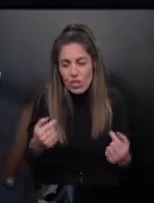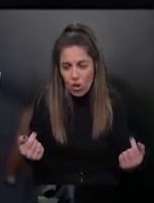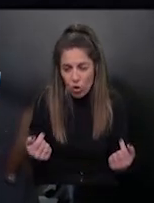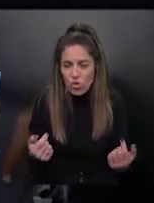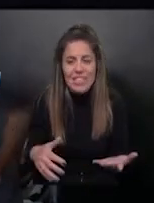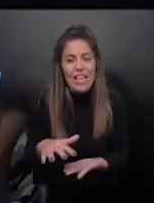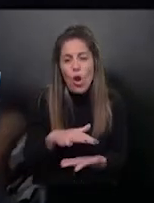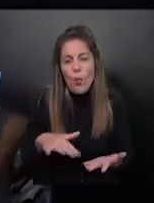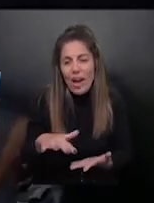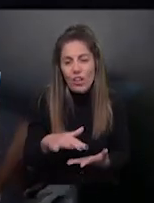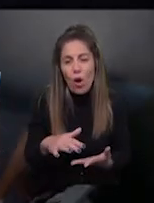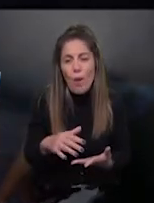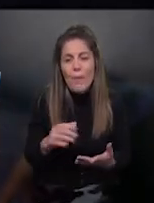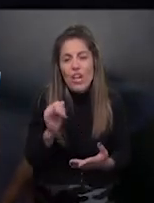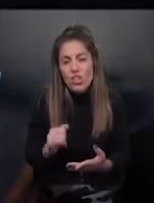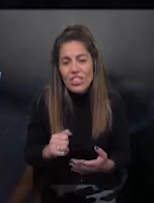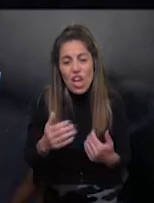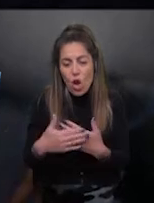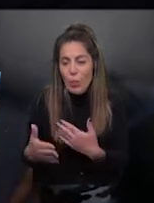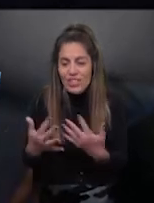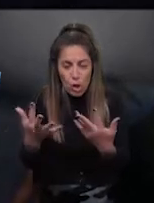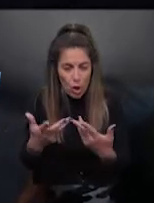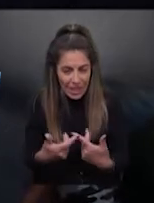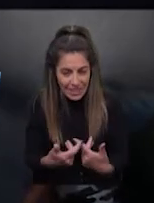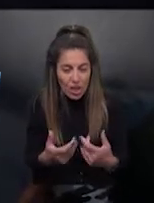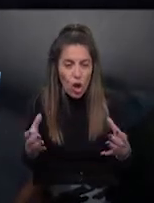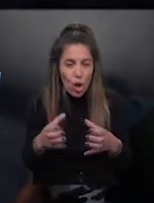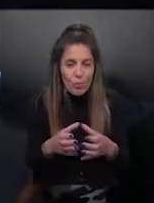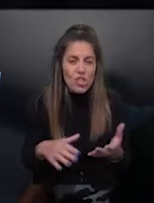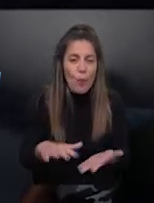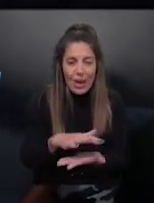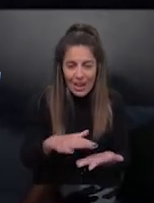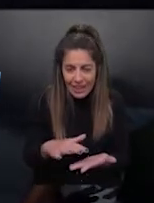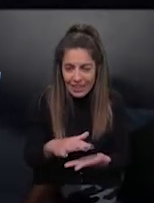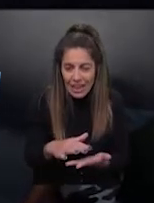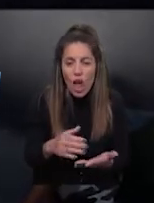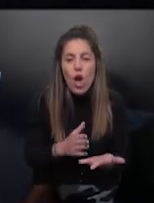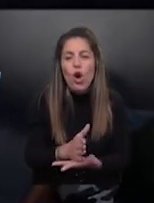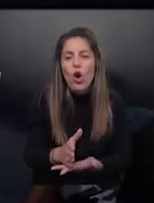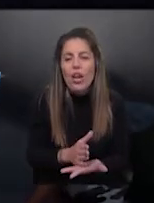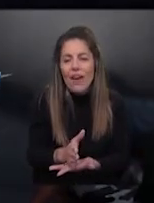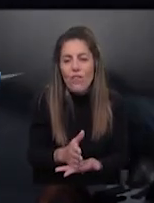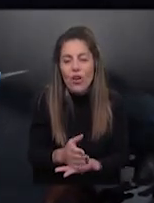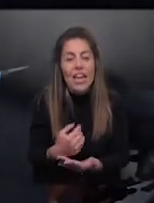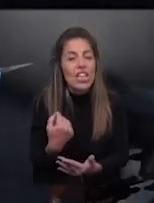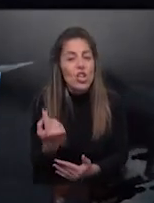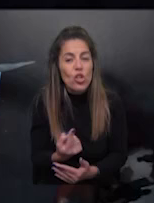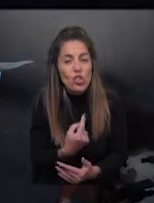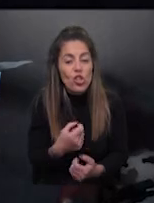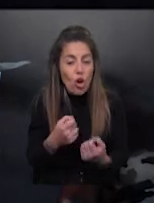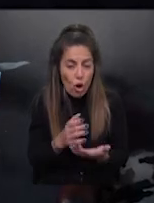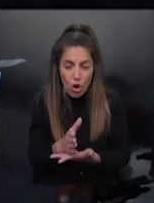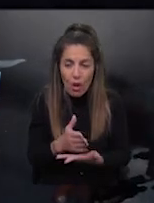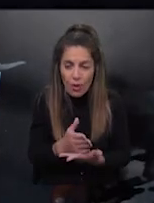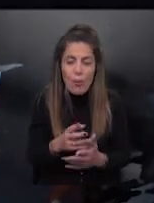pasan en los barrios. Pero sí, los vecinos organizados de la comisión barrial y eso colaboran, y bueno, y nosotros colaboramos